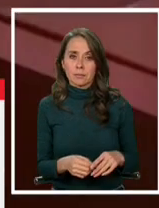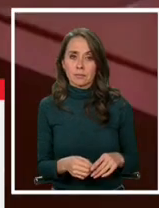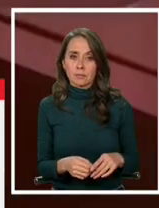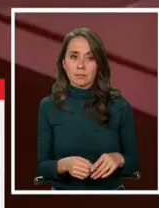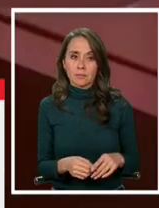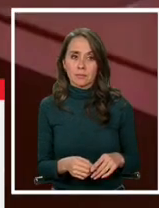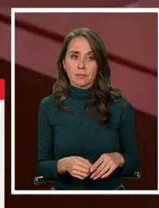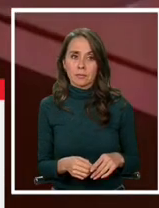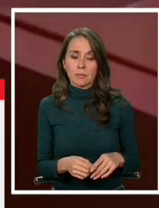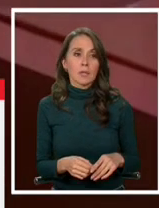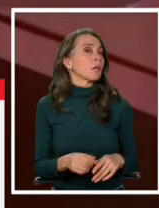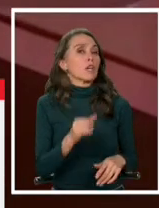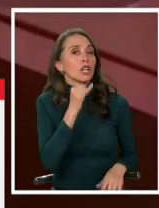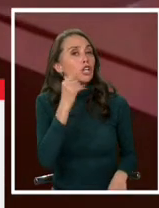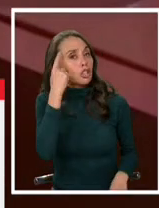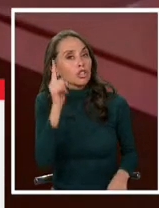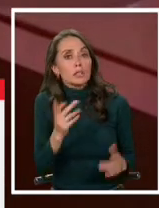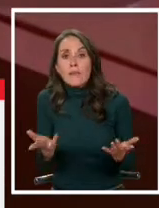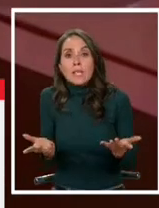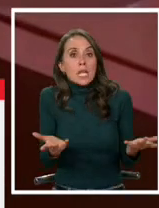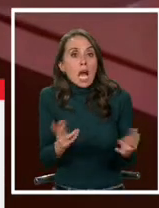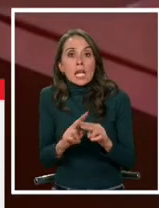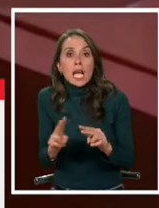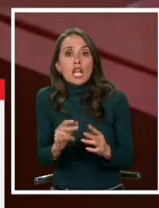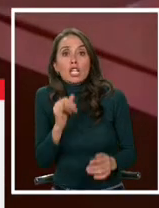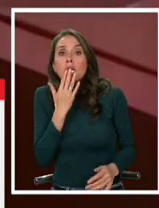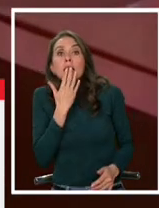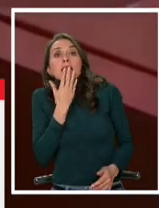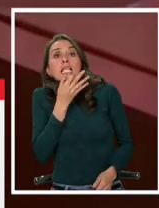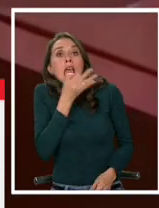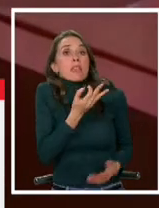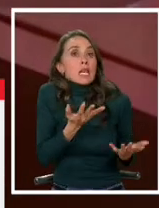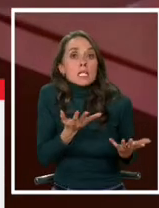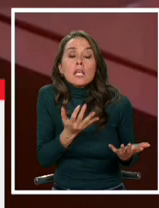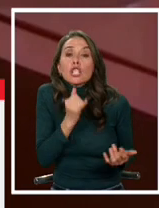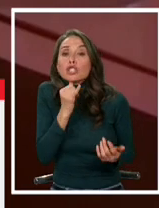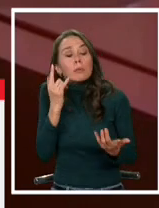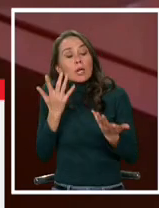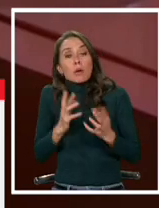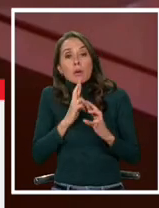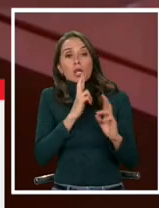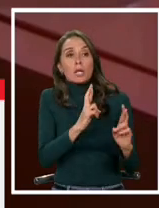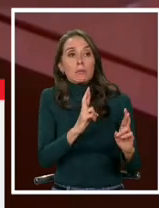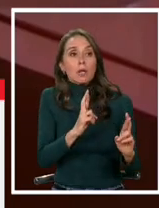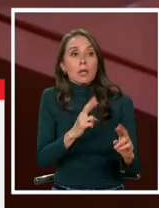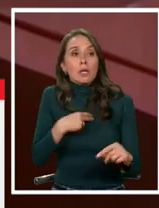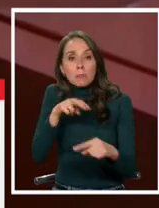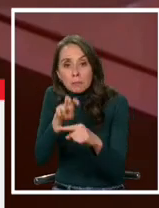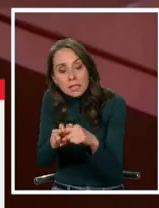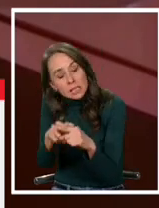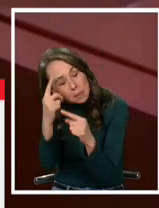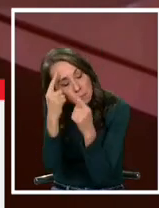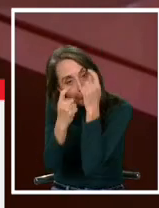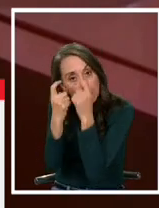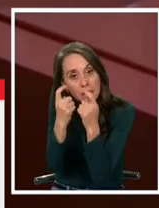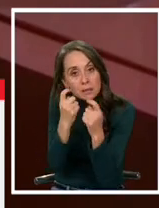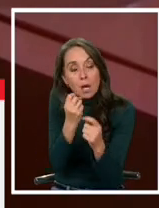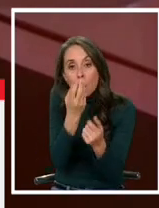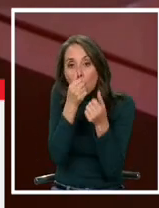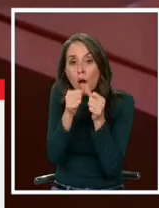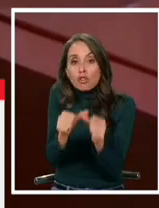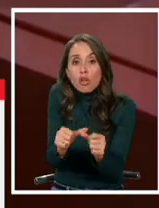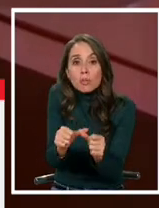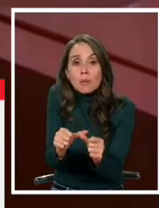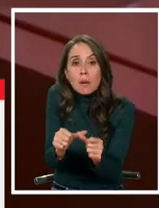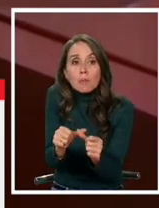dedo y no sabía qué más hacer no sabía que decir no supe cómo reaccionar me sent ahí pensando tiempo